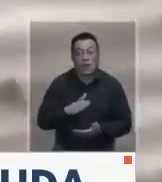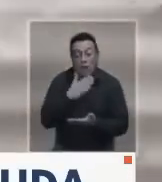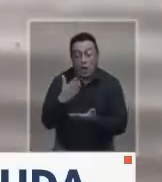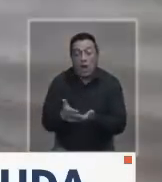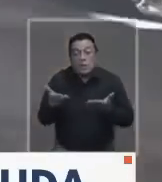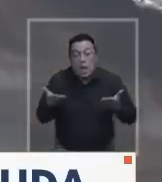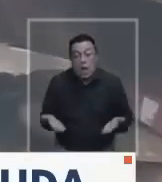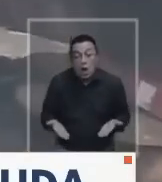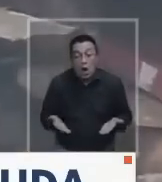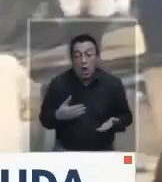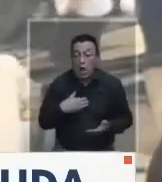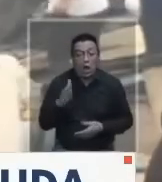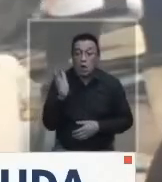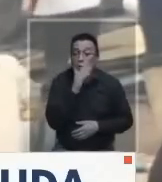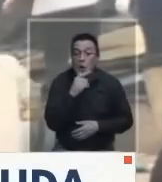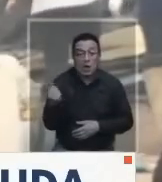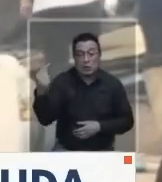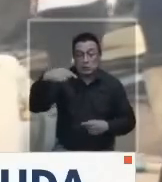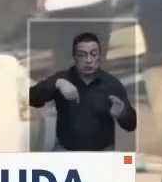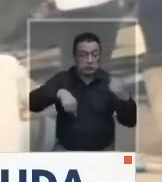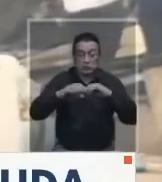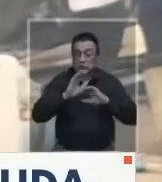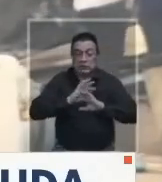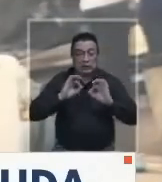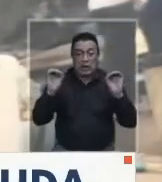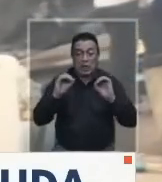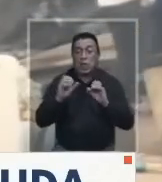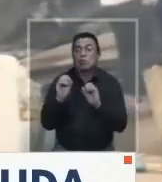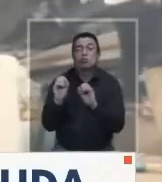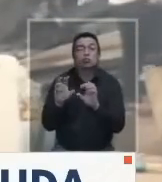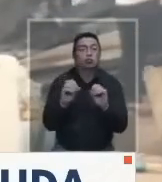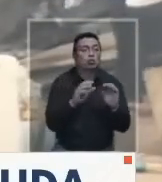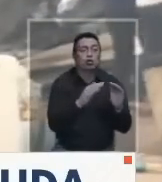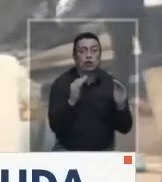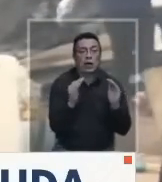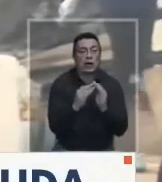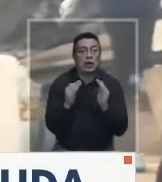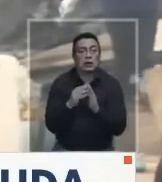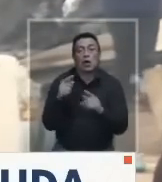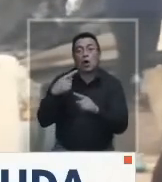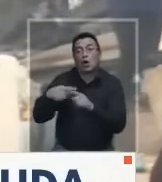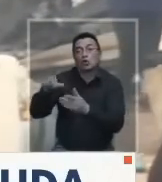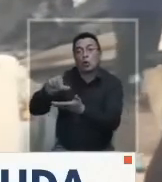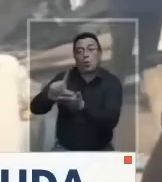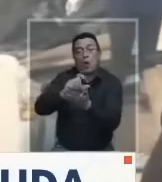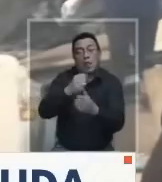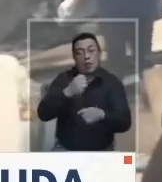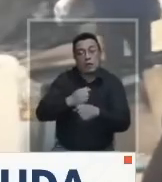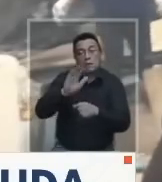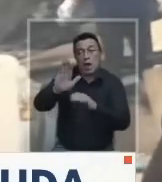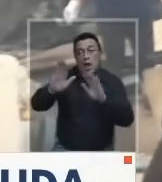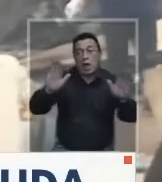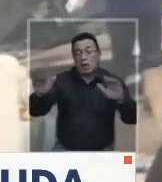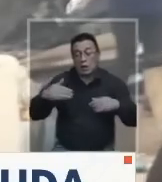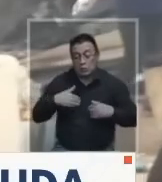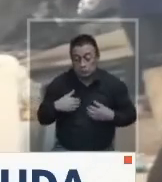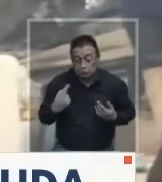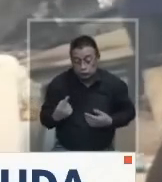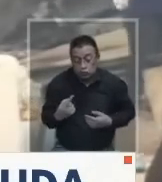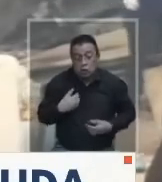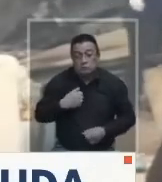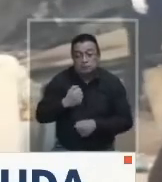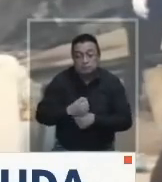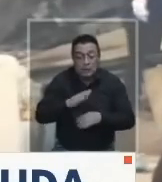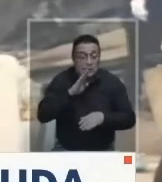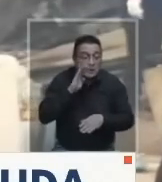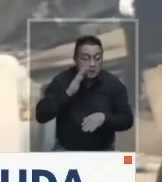el momento aquí todavía no ha llegado nadie porque son muchas las casas y andan en otros lugares y aquí estamos tratando de